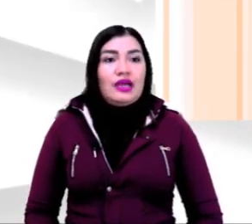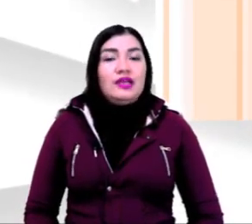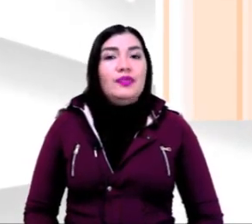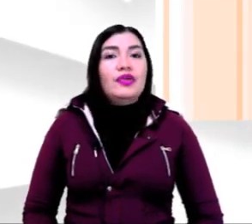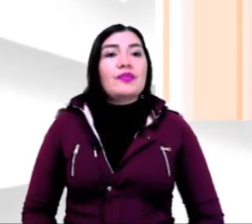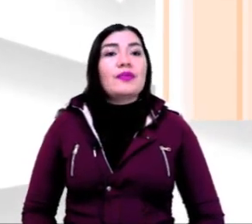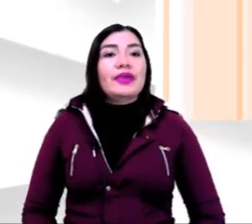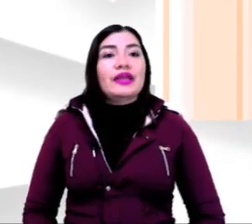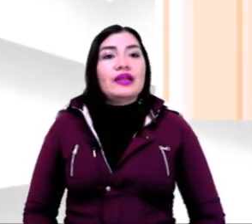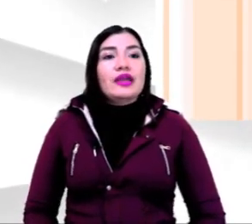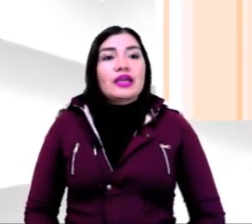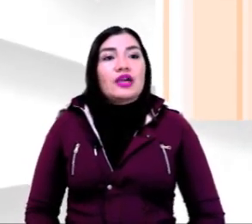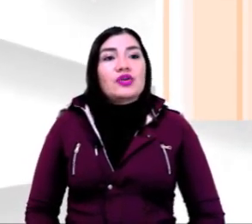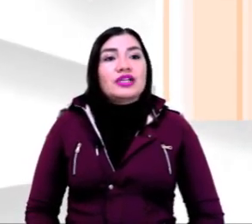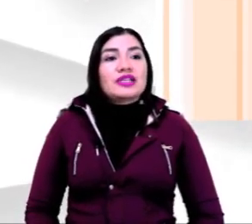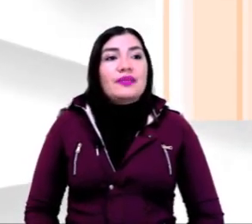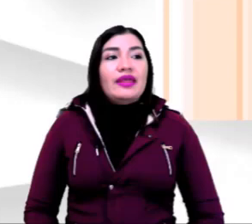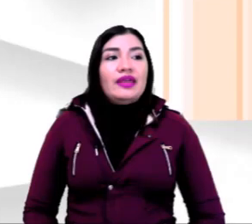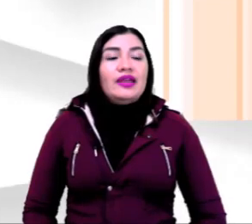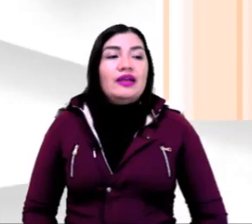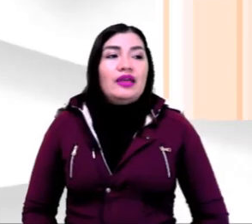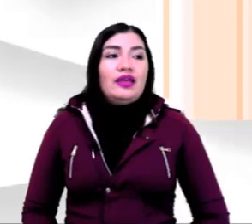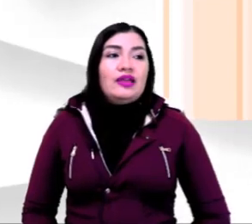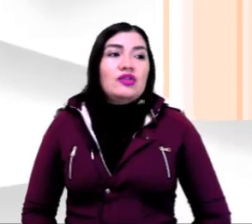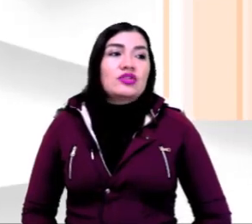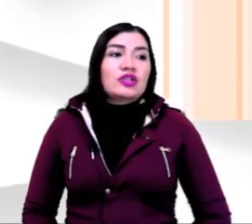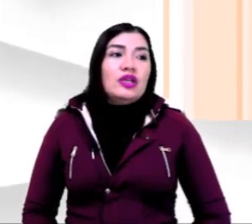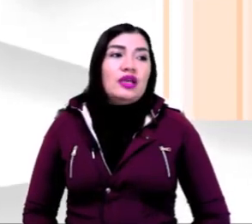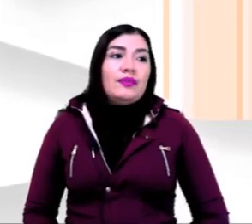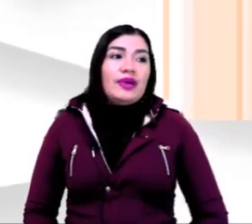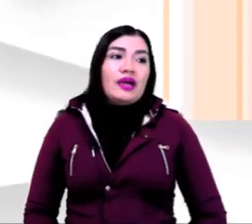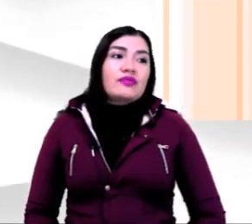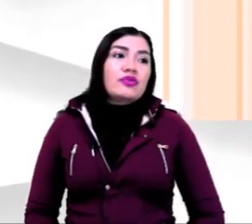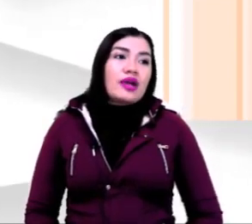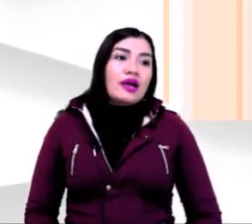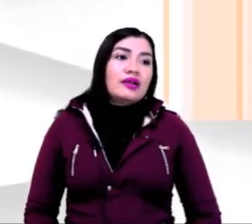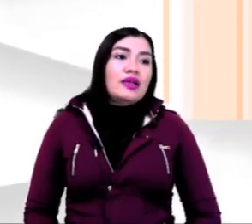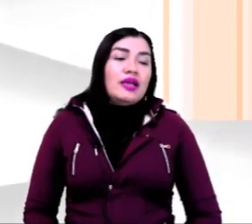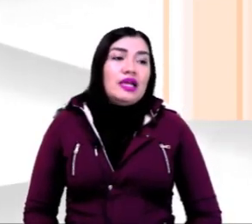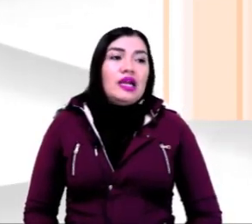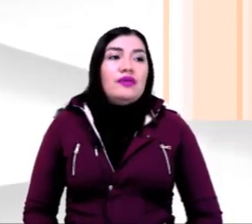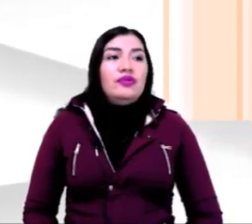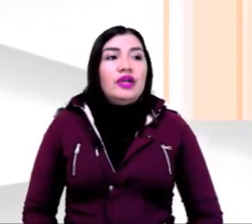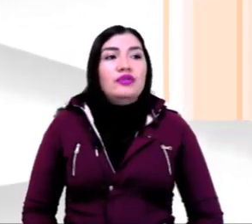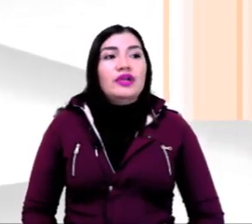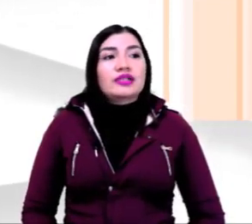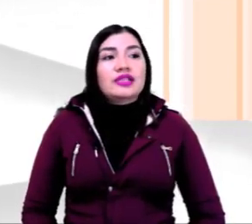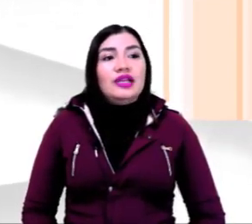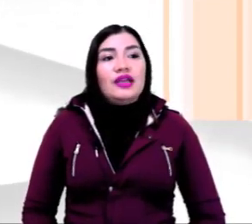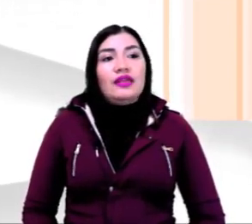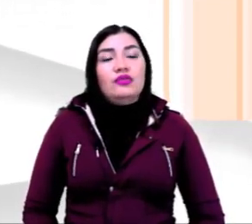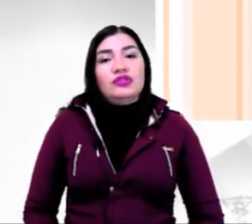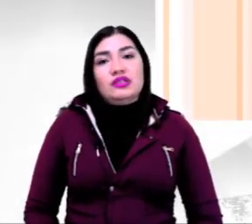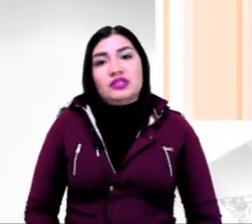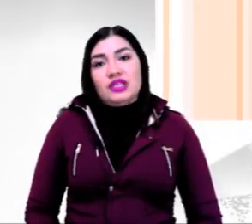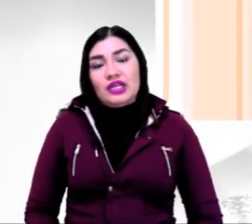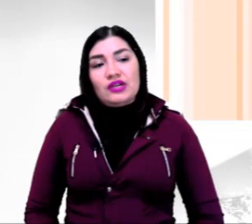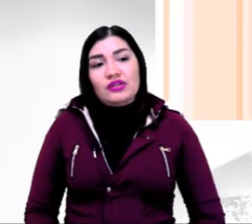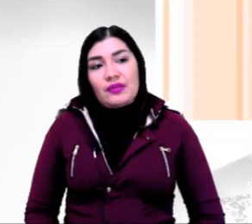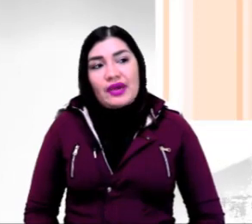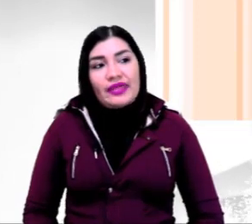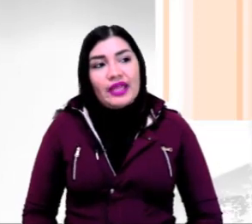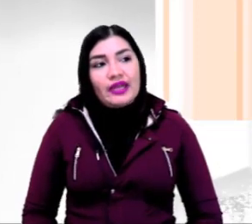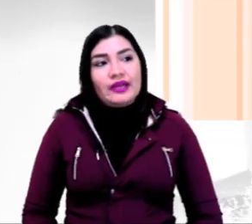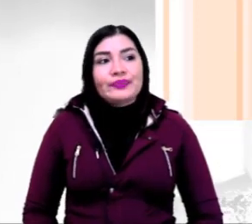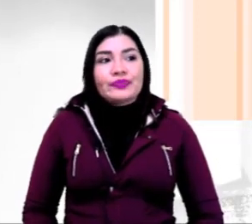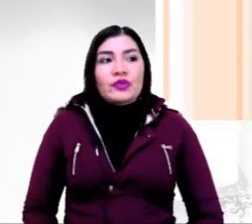internacionales. Ahí podemos ver que con esa madera que ellos van a buscar, elaboran una serie de utensilios